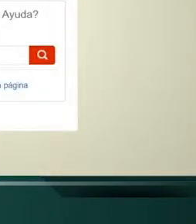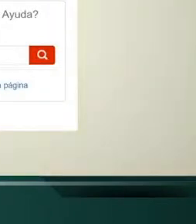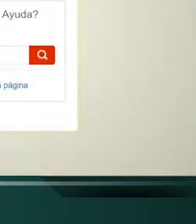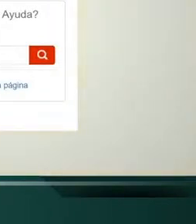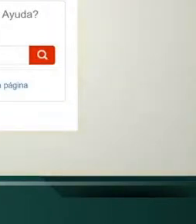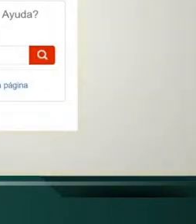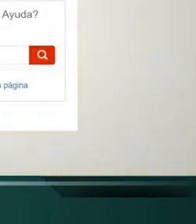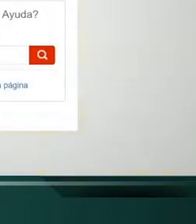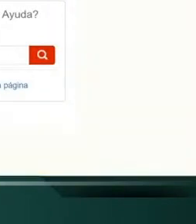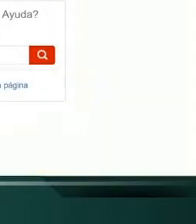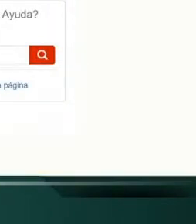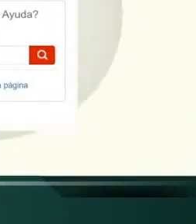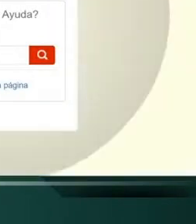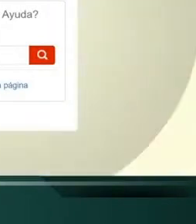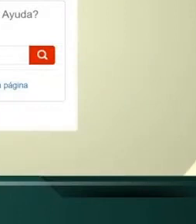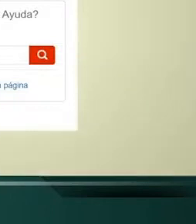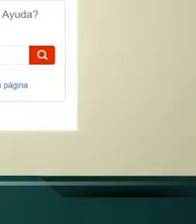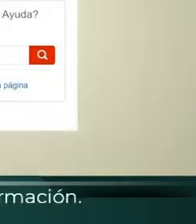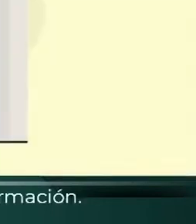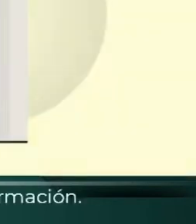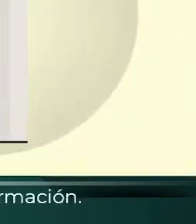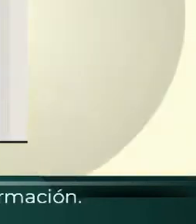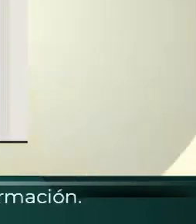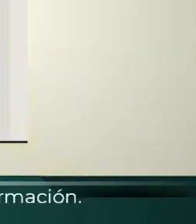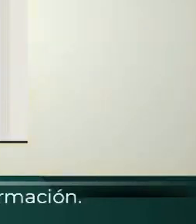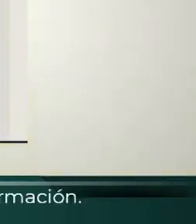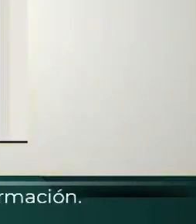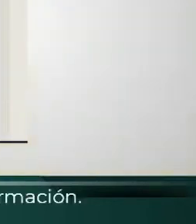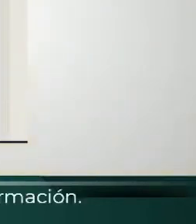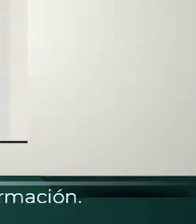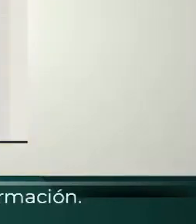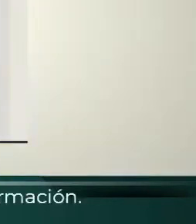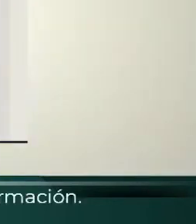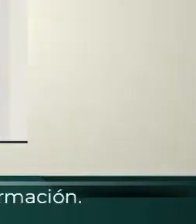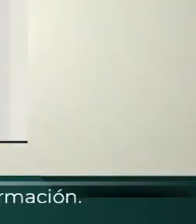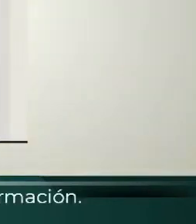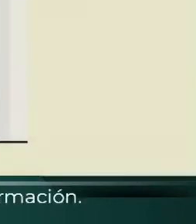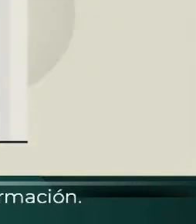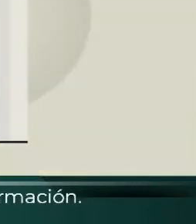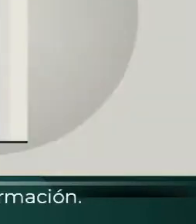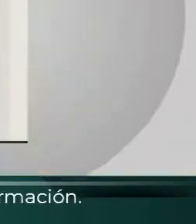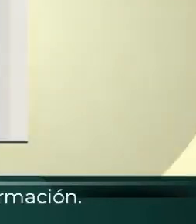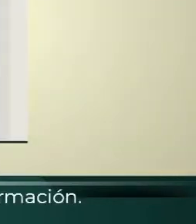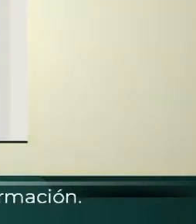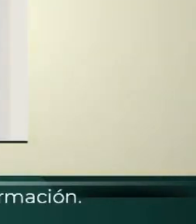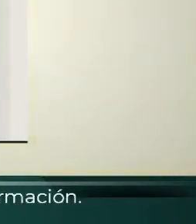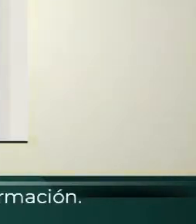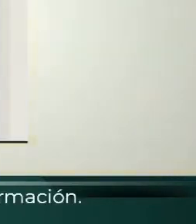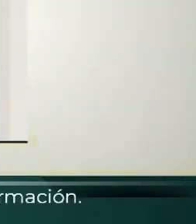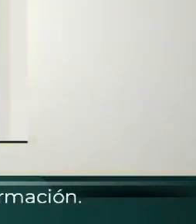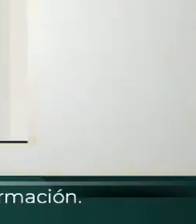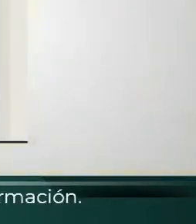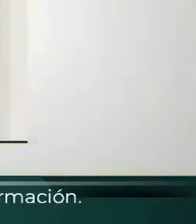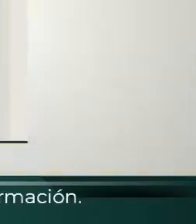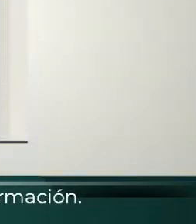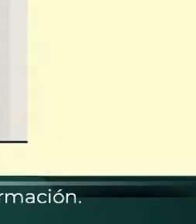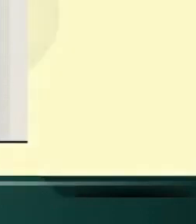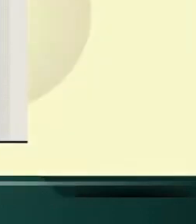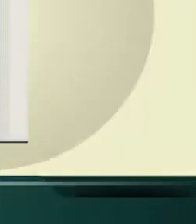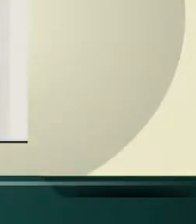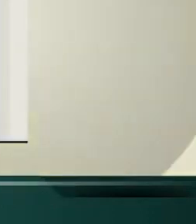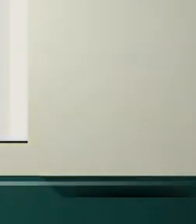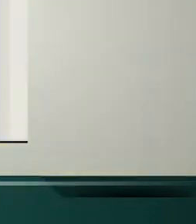derechos, productos y aprovechamientos. A continuación, tu banca en línea te pedirá que captures tu